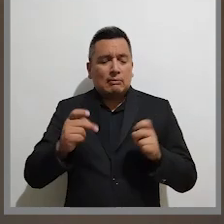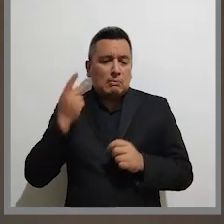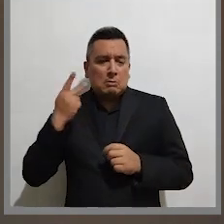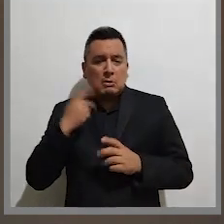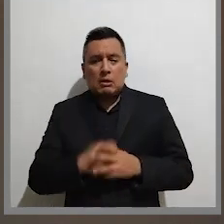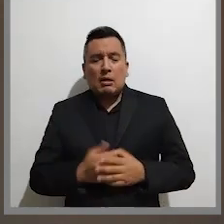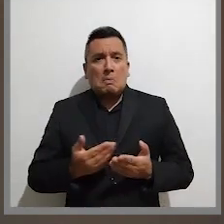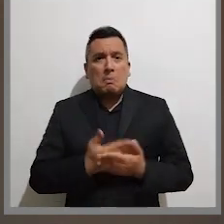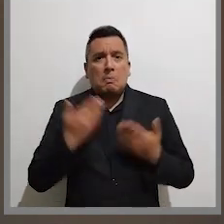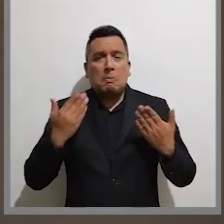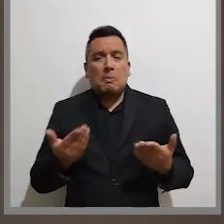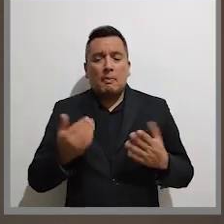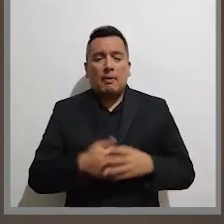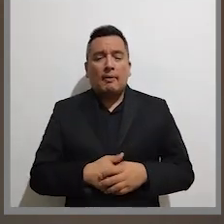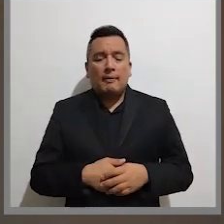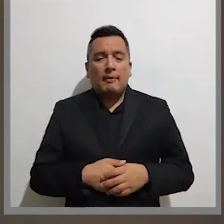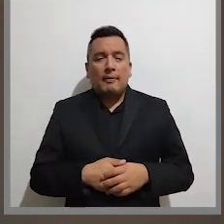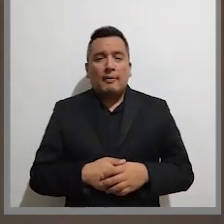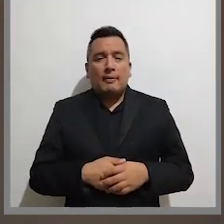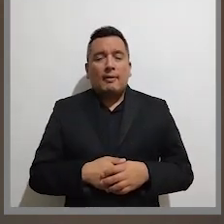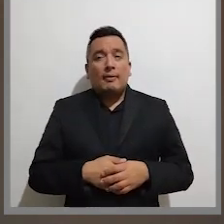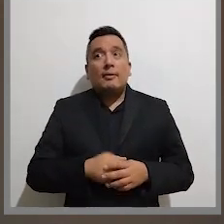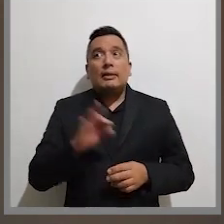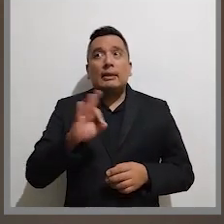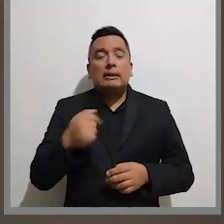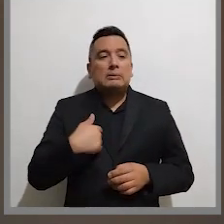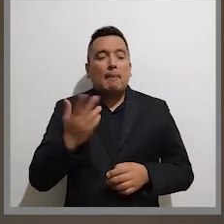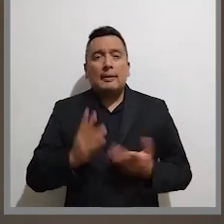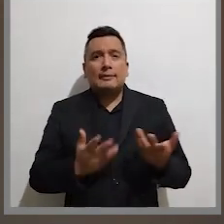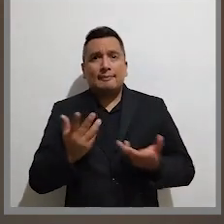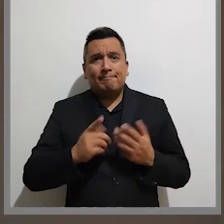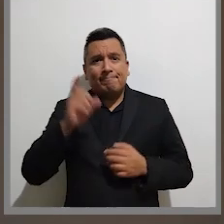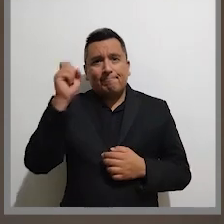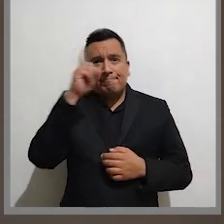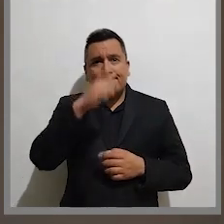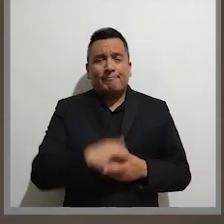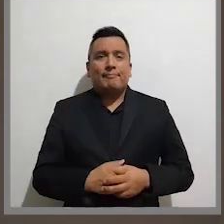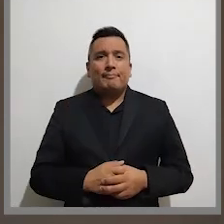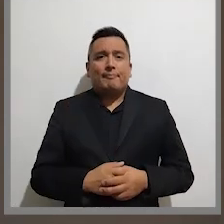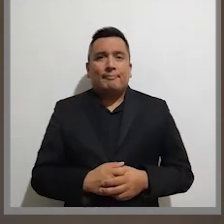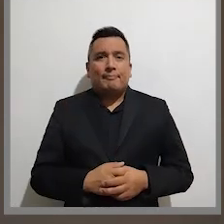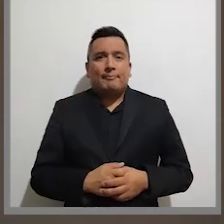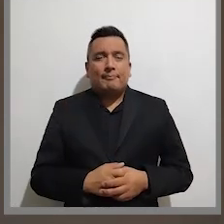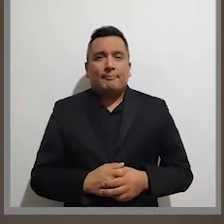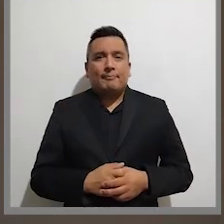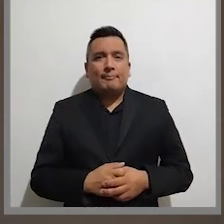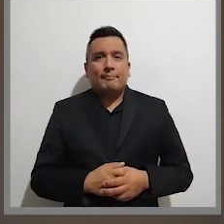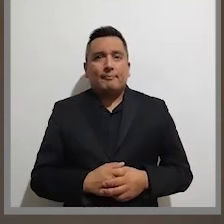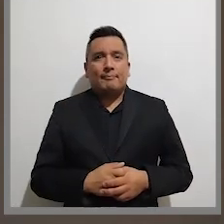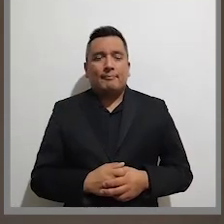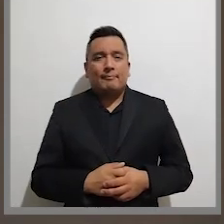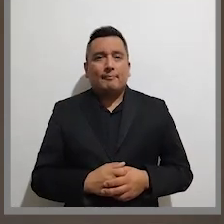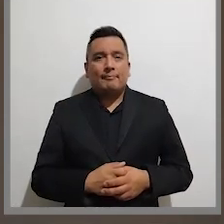político ya tengan ciertas limitaciones, podría ser. Entonces, el hecho de que